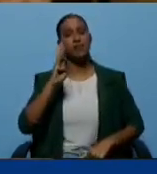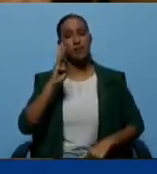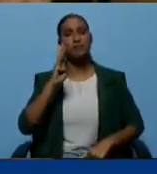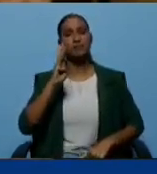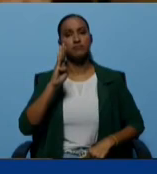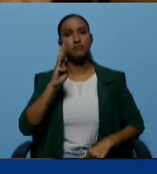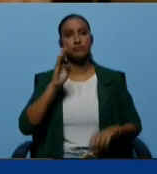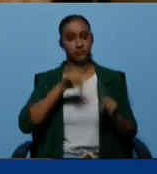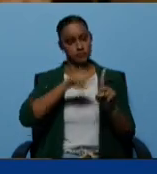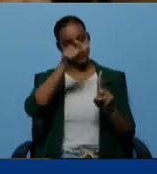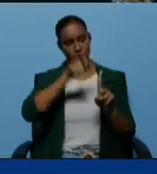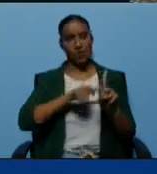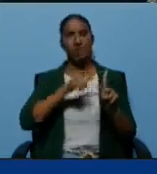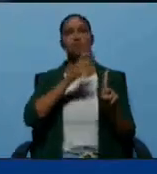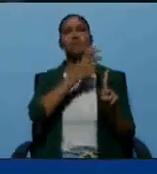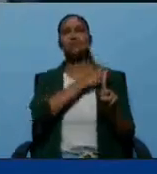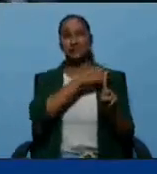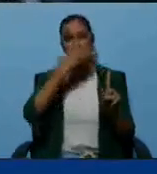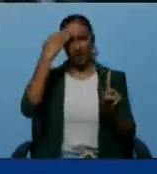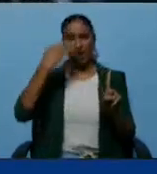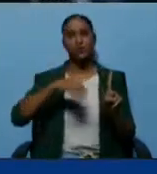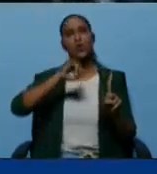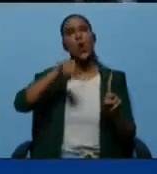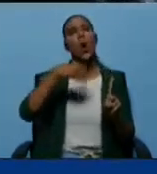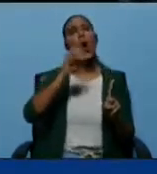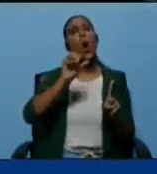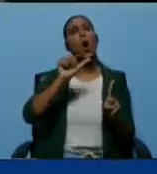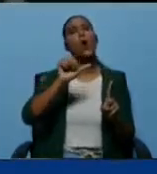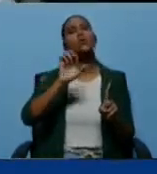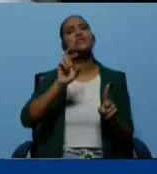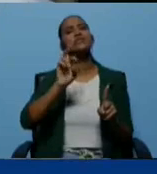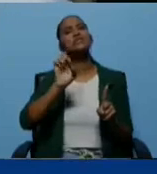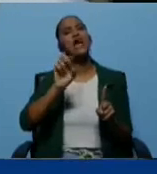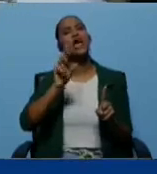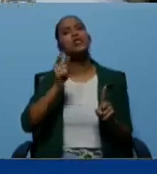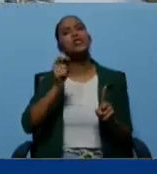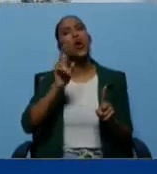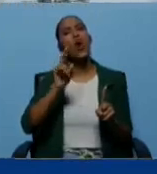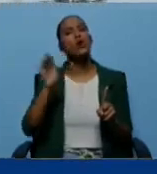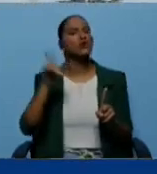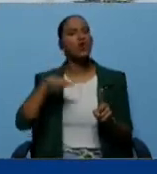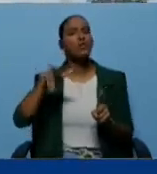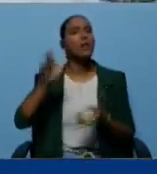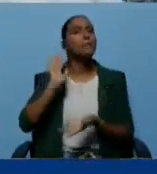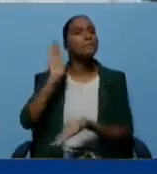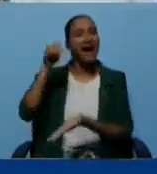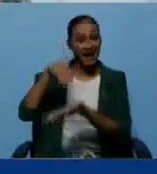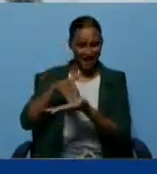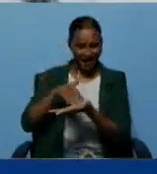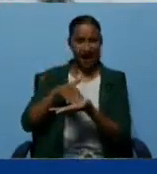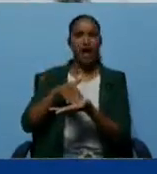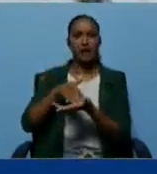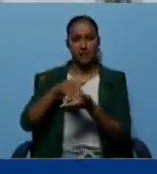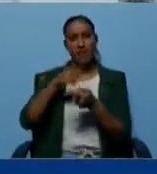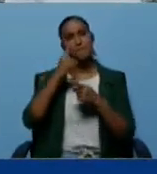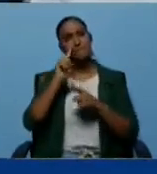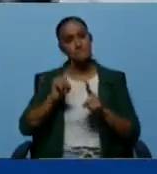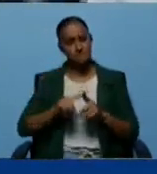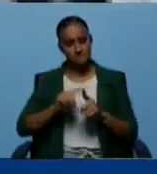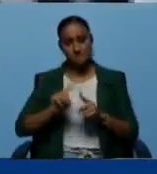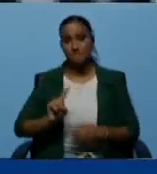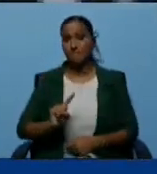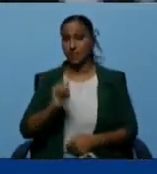primero de la Guardia Nacional Bolivariana, José Torres. En Maracay, el sargento primero de la Guardia Nacional Bolivariana, José